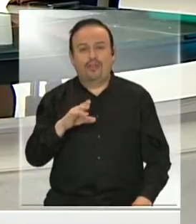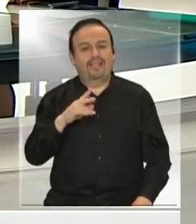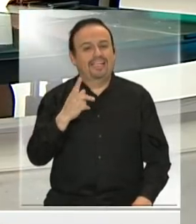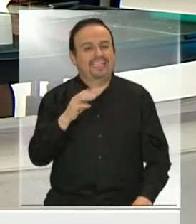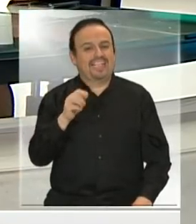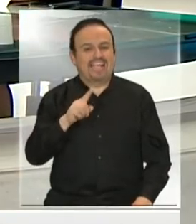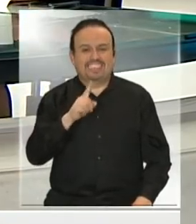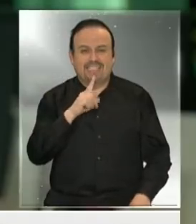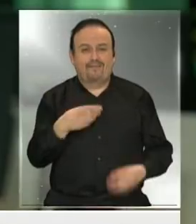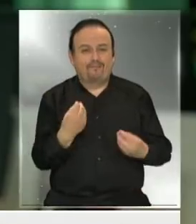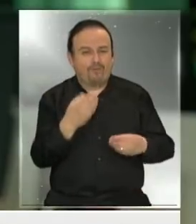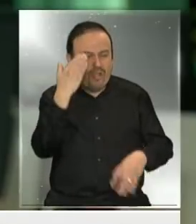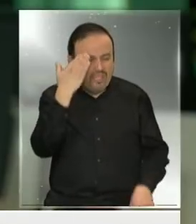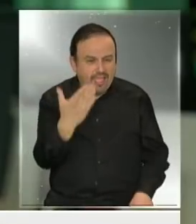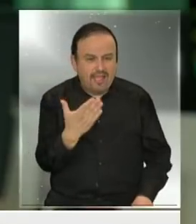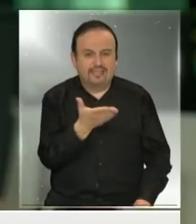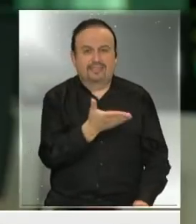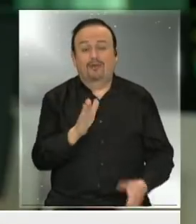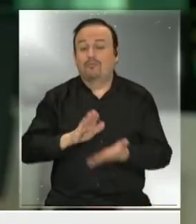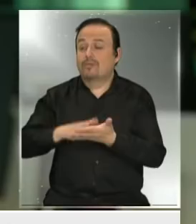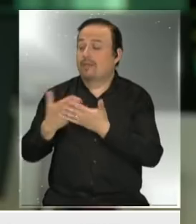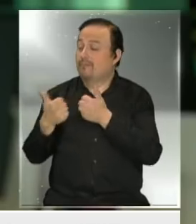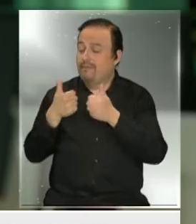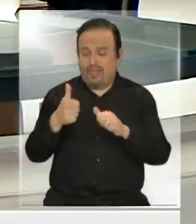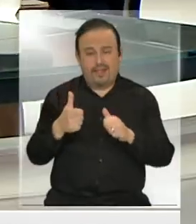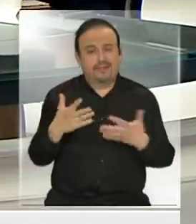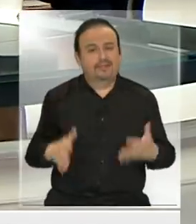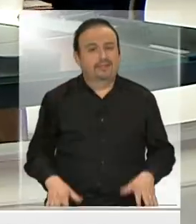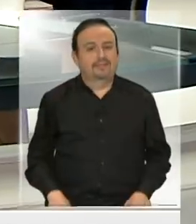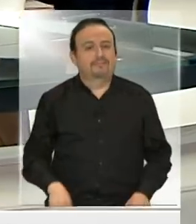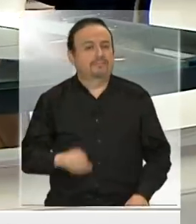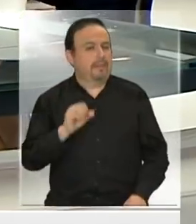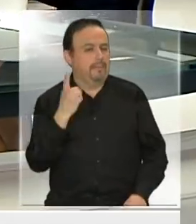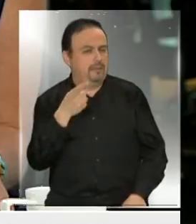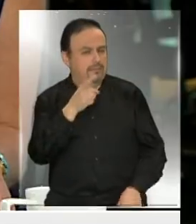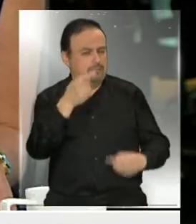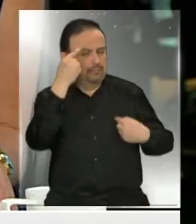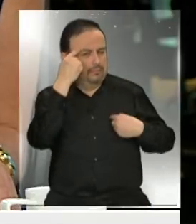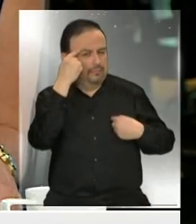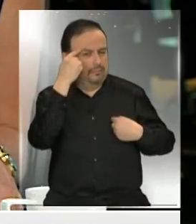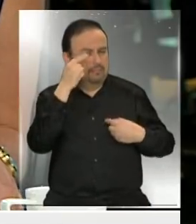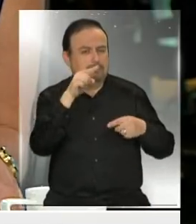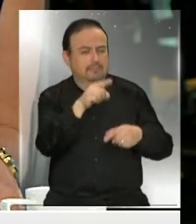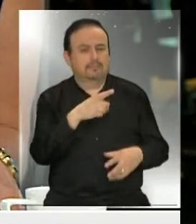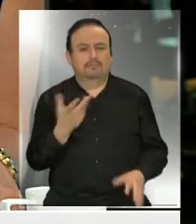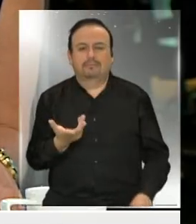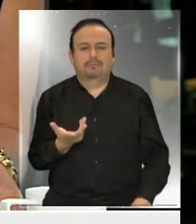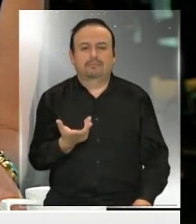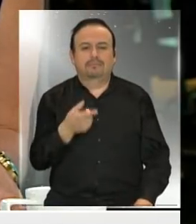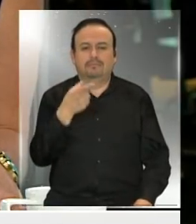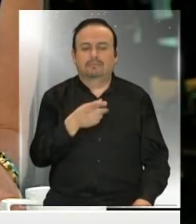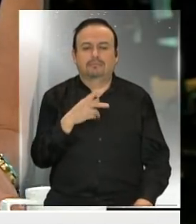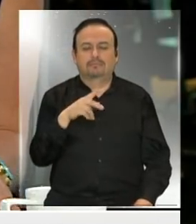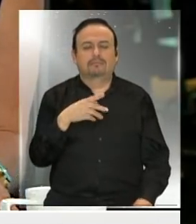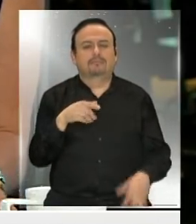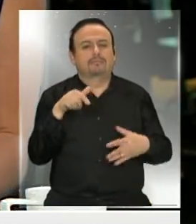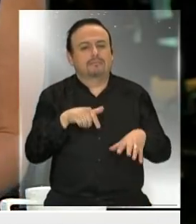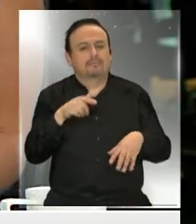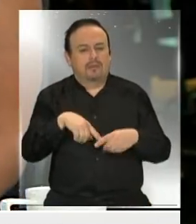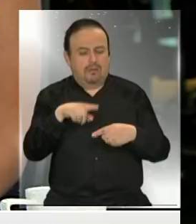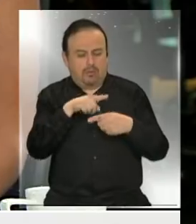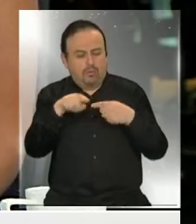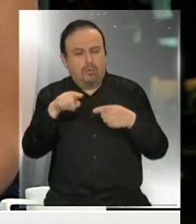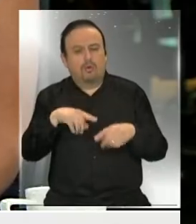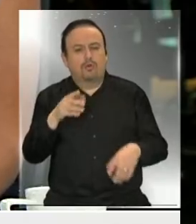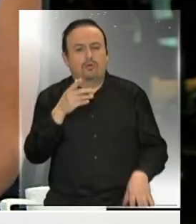cómo está cómo estaban los días muy buenos días pero en su reflexión en jose antonio de lo que ha estado pasando durante estos